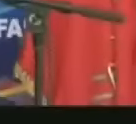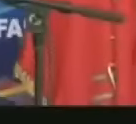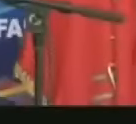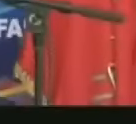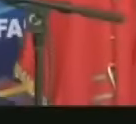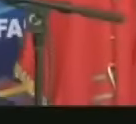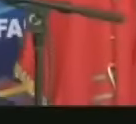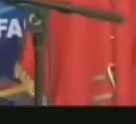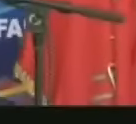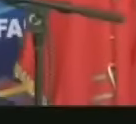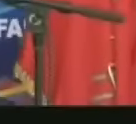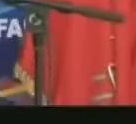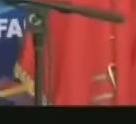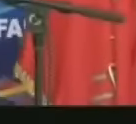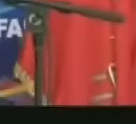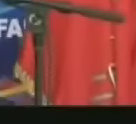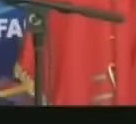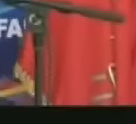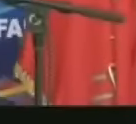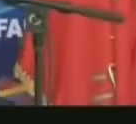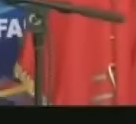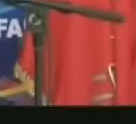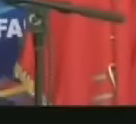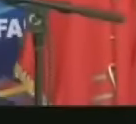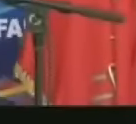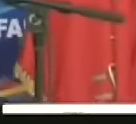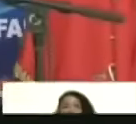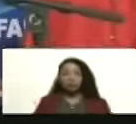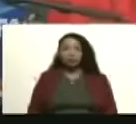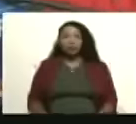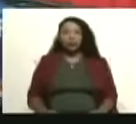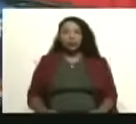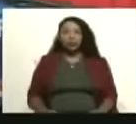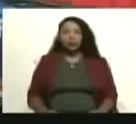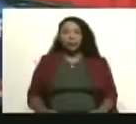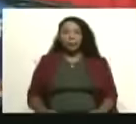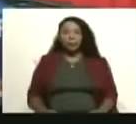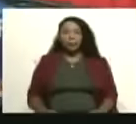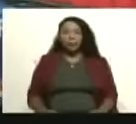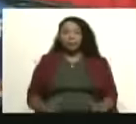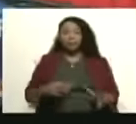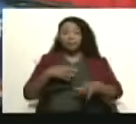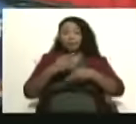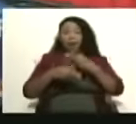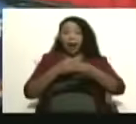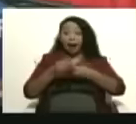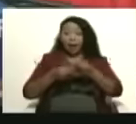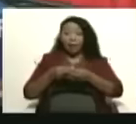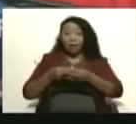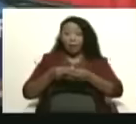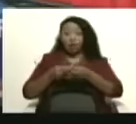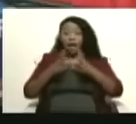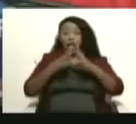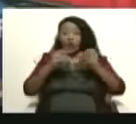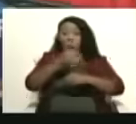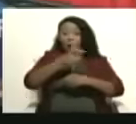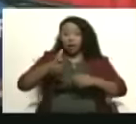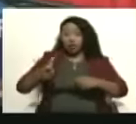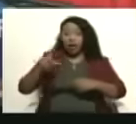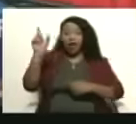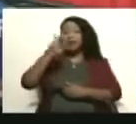del Consejo Nacional Electoral y también del SAIME, para la garantía, bueno, de aquellos ciudadanos que